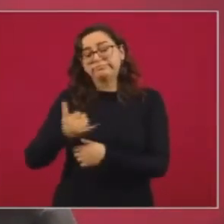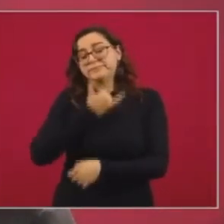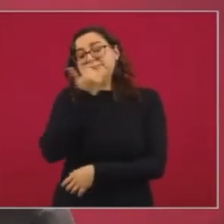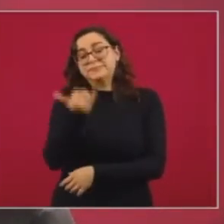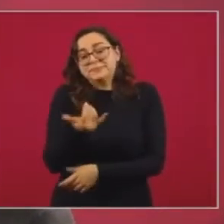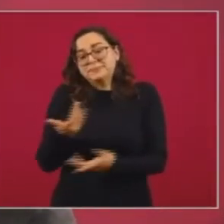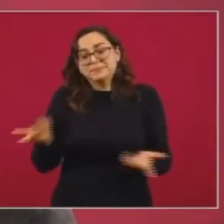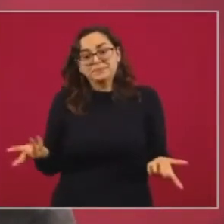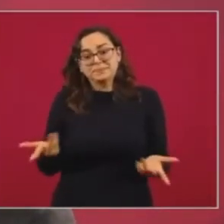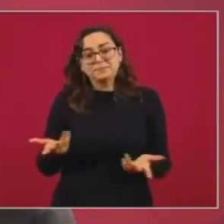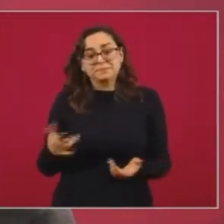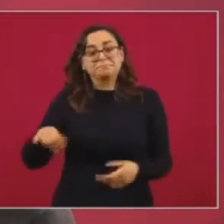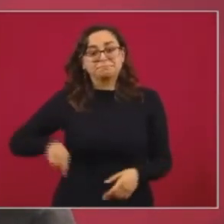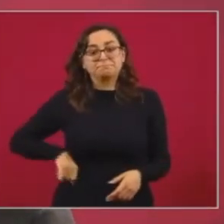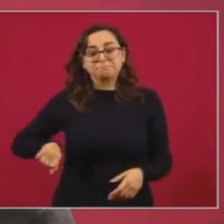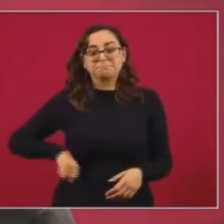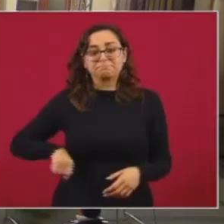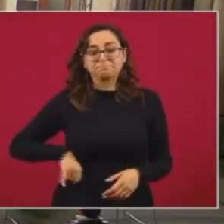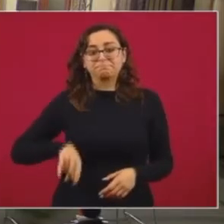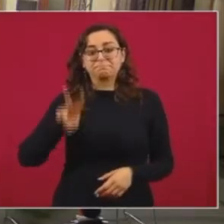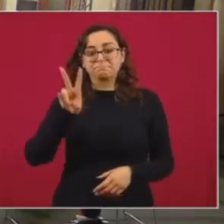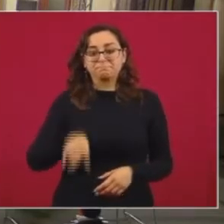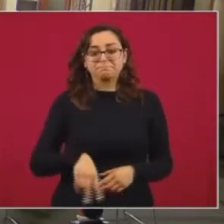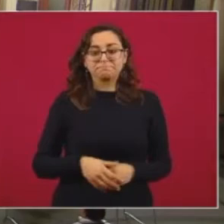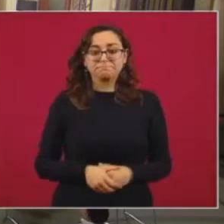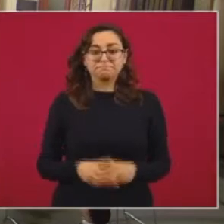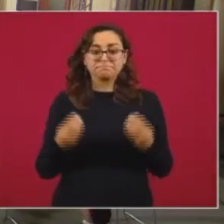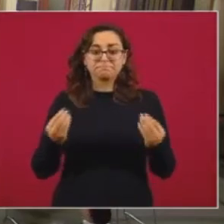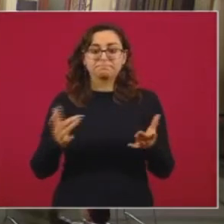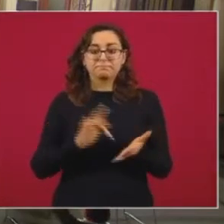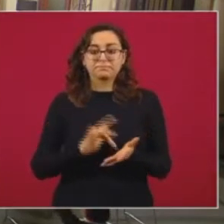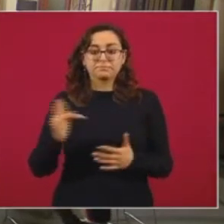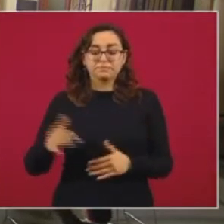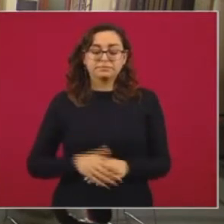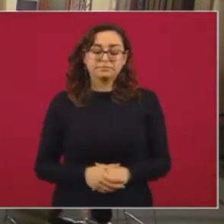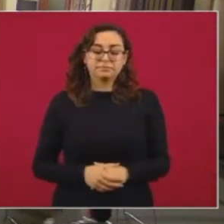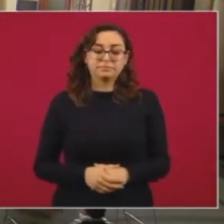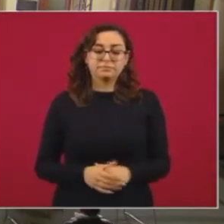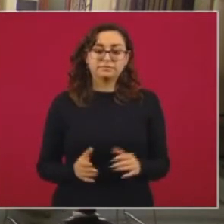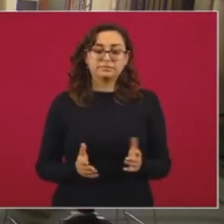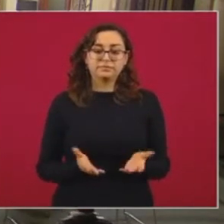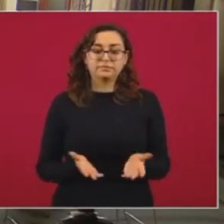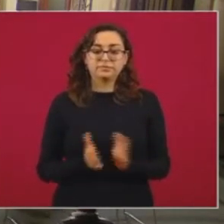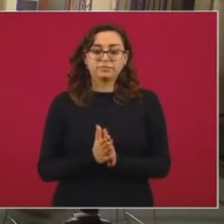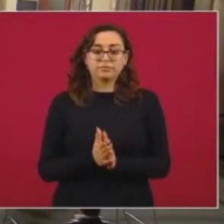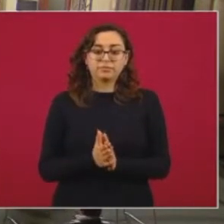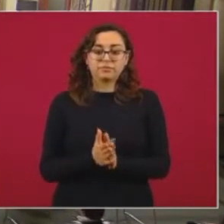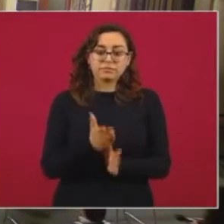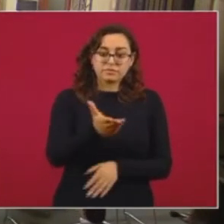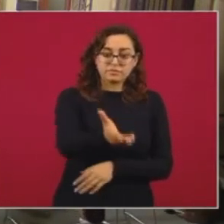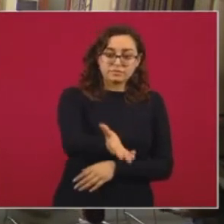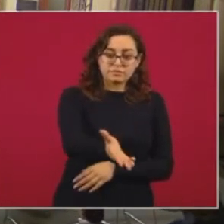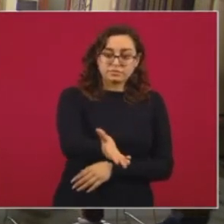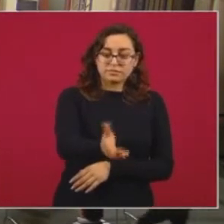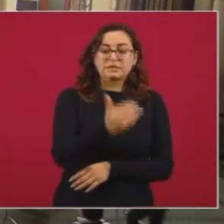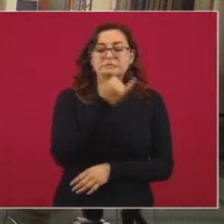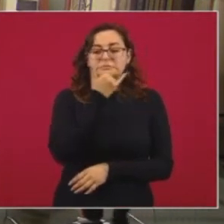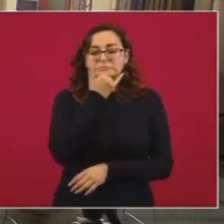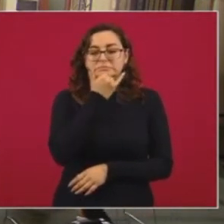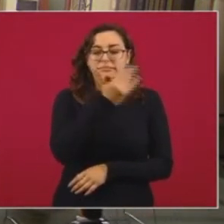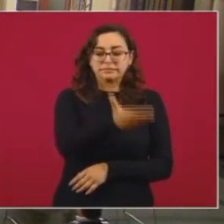demás. Es muy interesante esto. Muchas gracias. Por favor, usted. Perdón, no, está la compañera. Y después